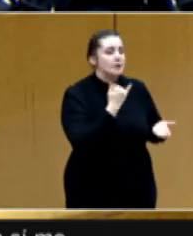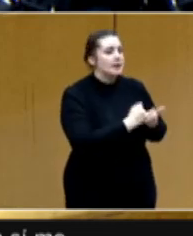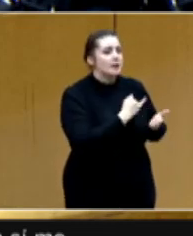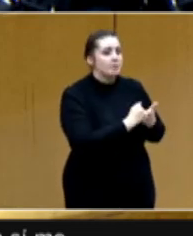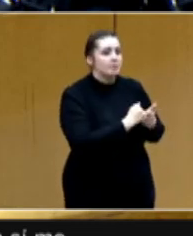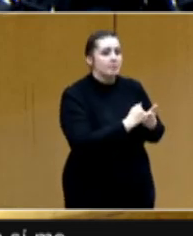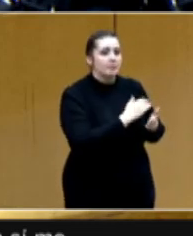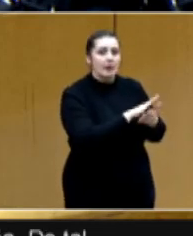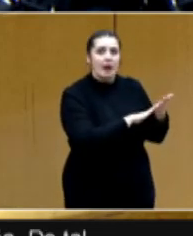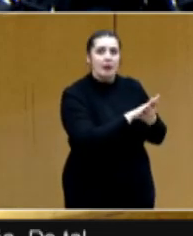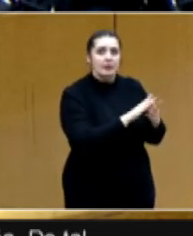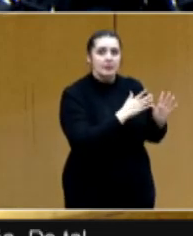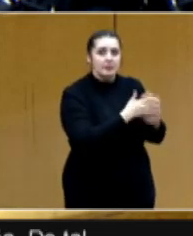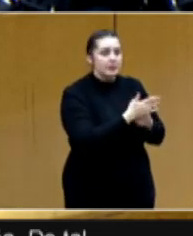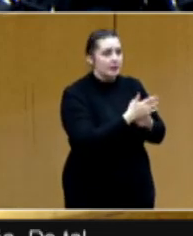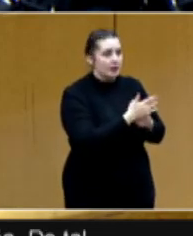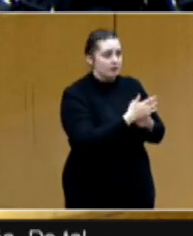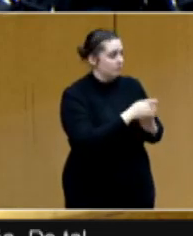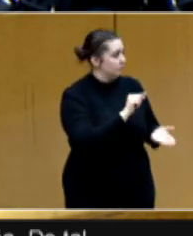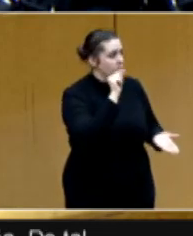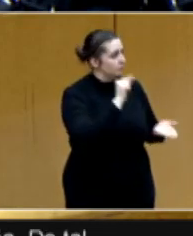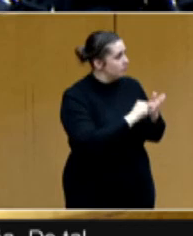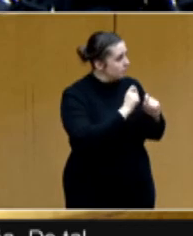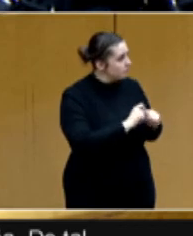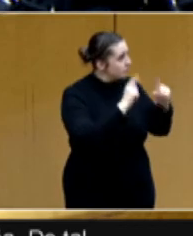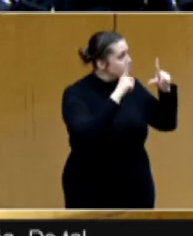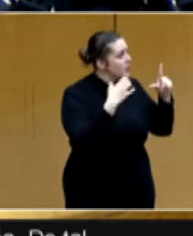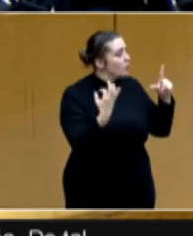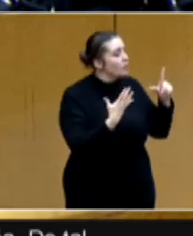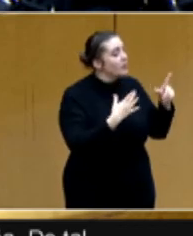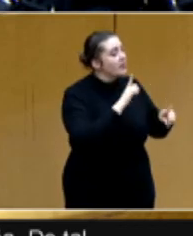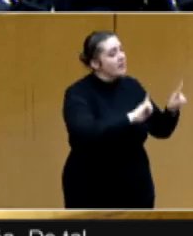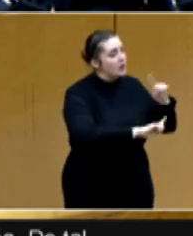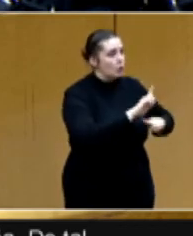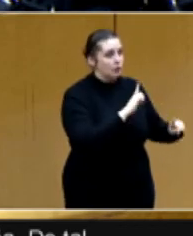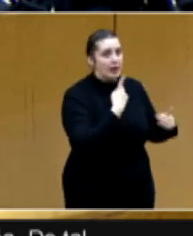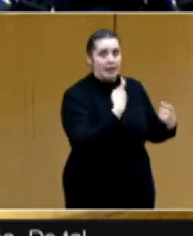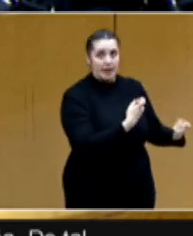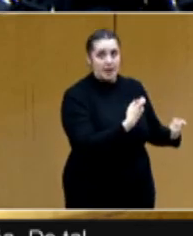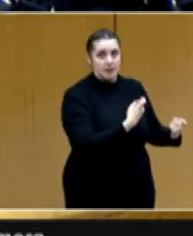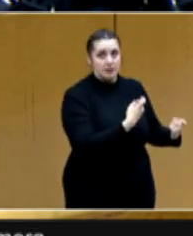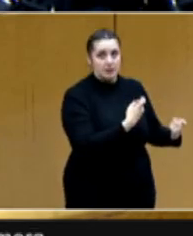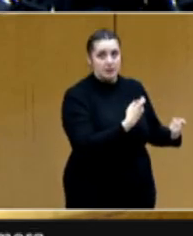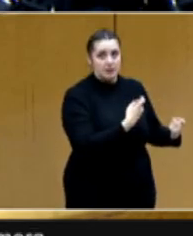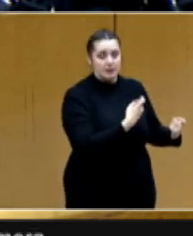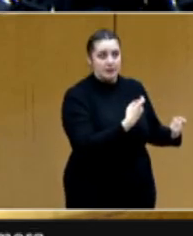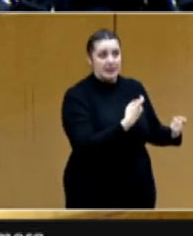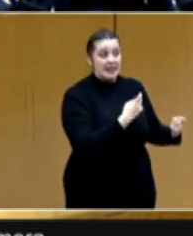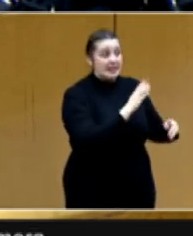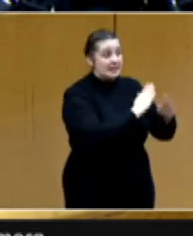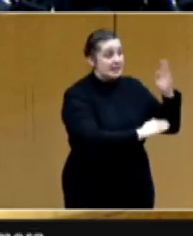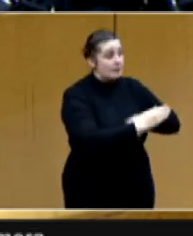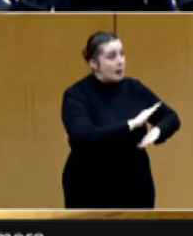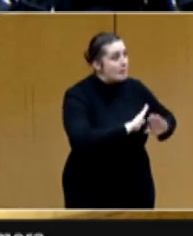detectar de primera mano las dificultades no solo de la discapacidad que